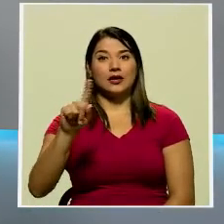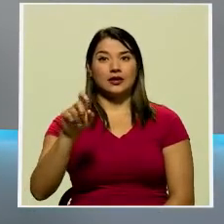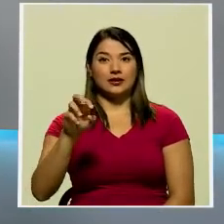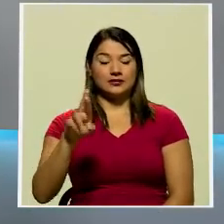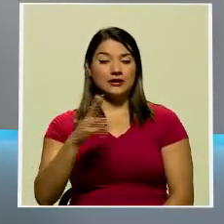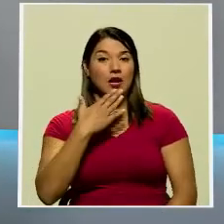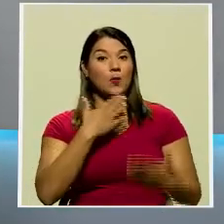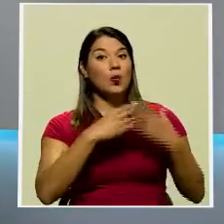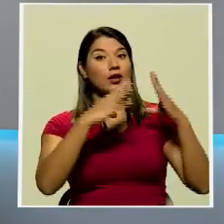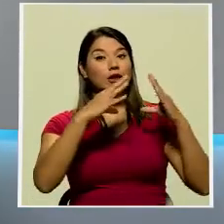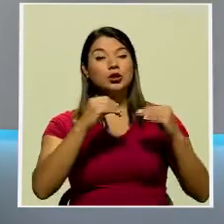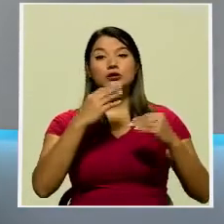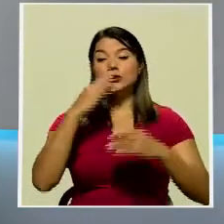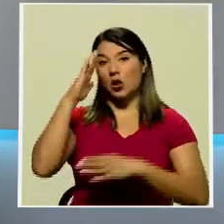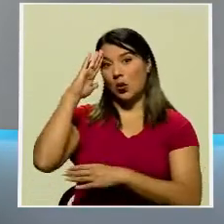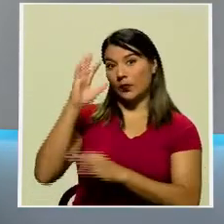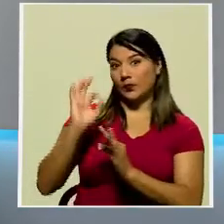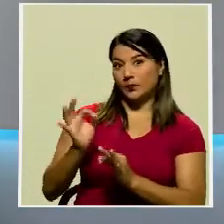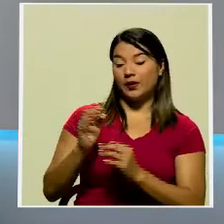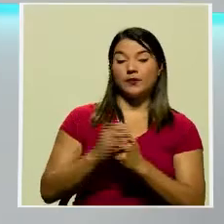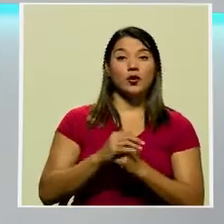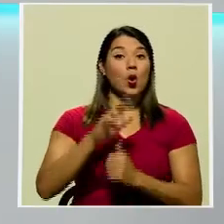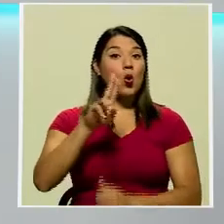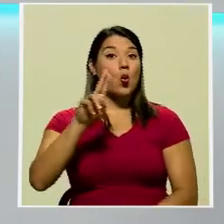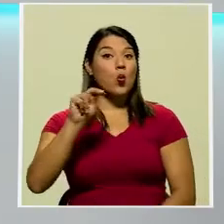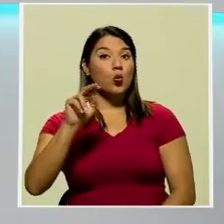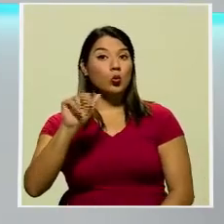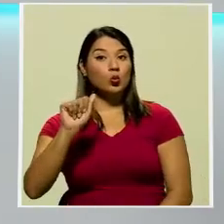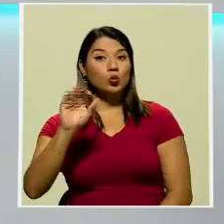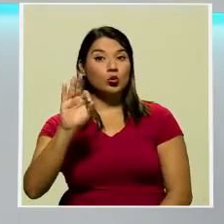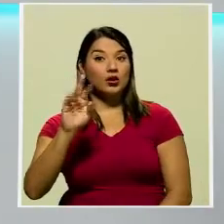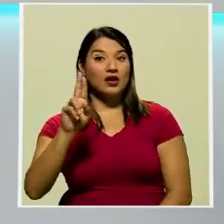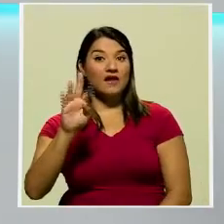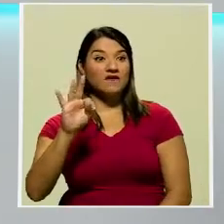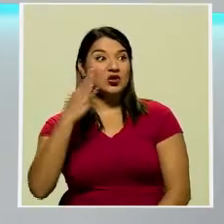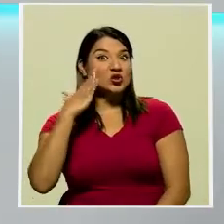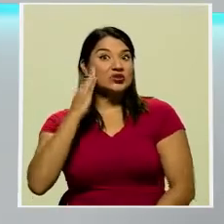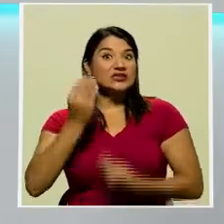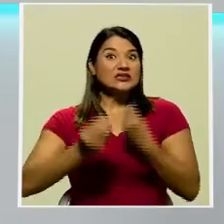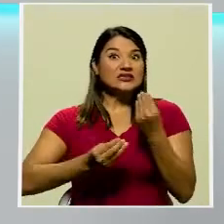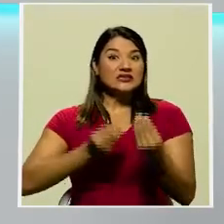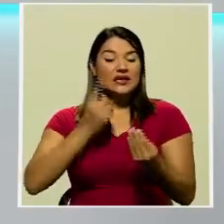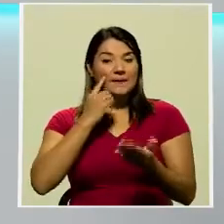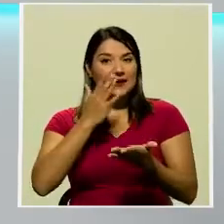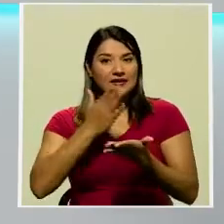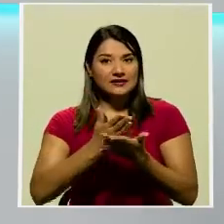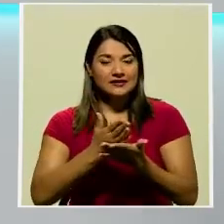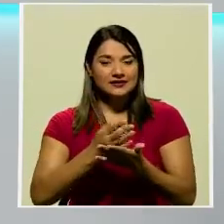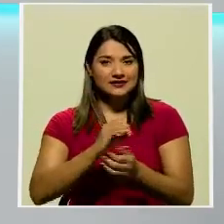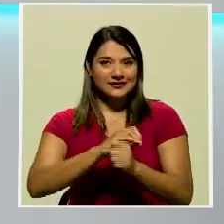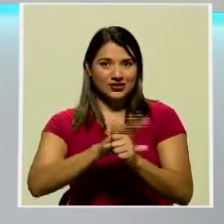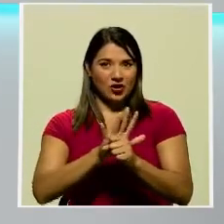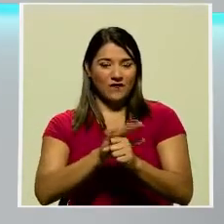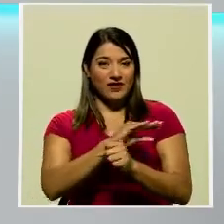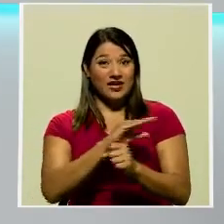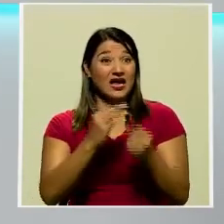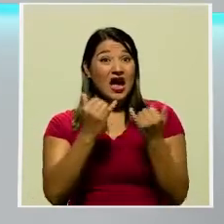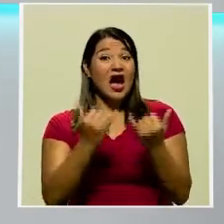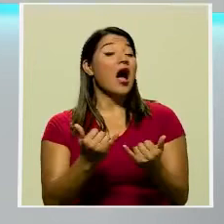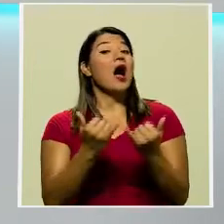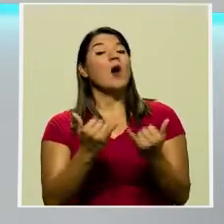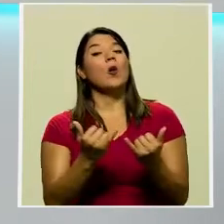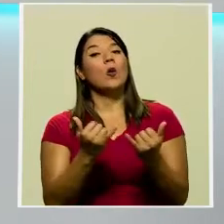bien. La UNAFUT no sabe ya qué hacer para parar el COVID y está apelando a